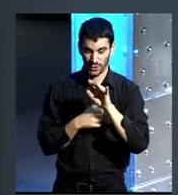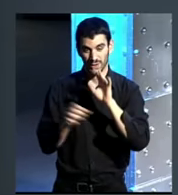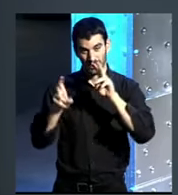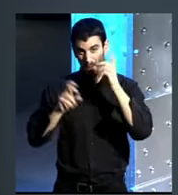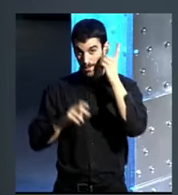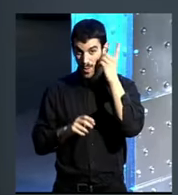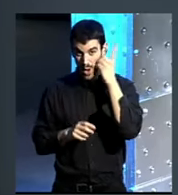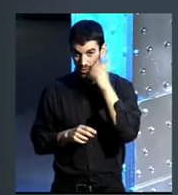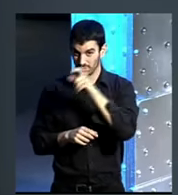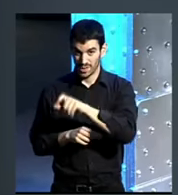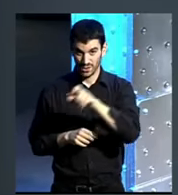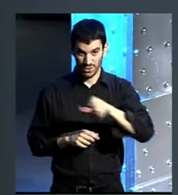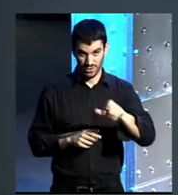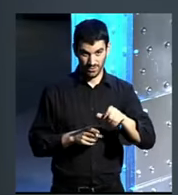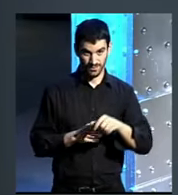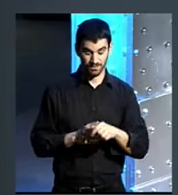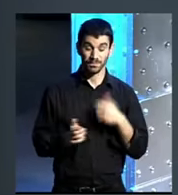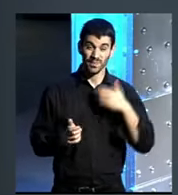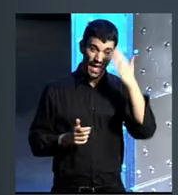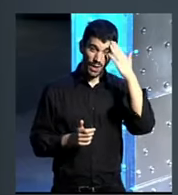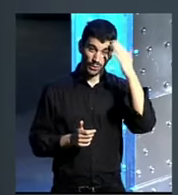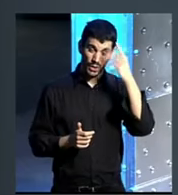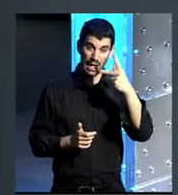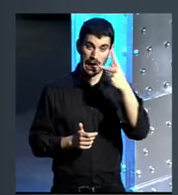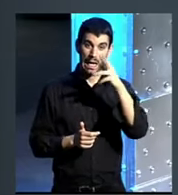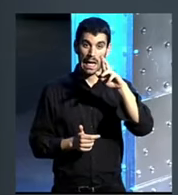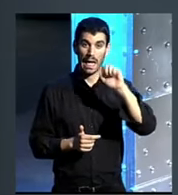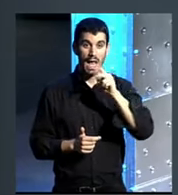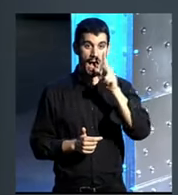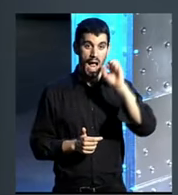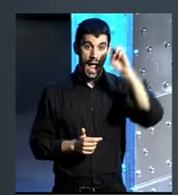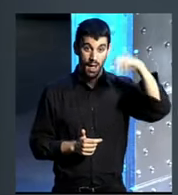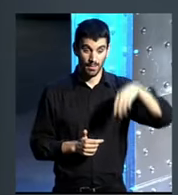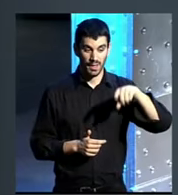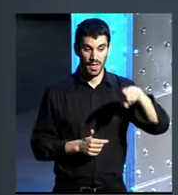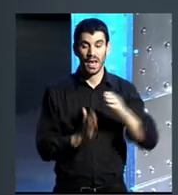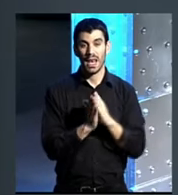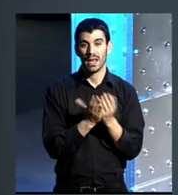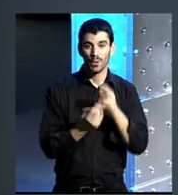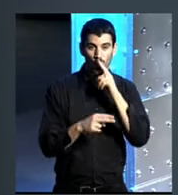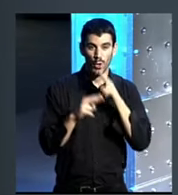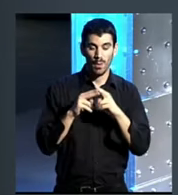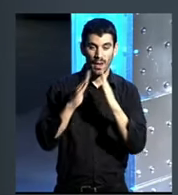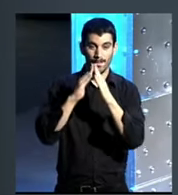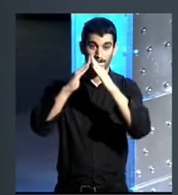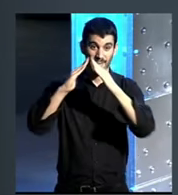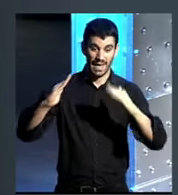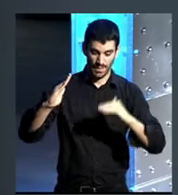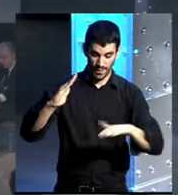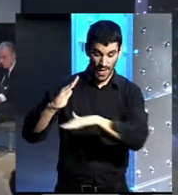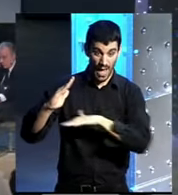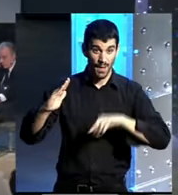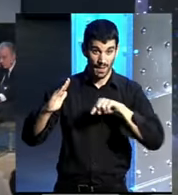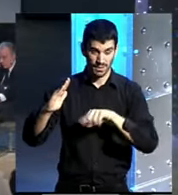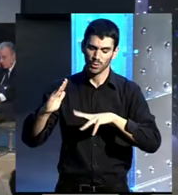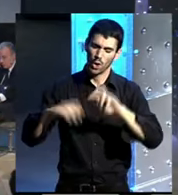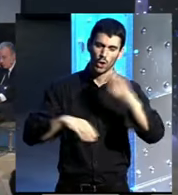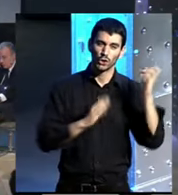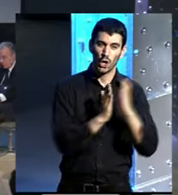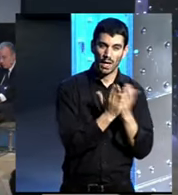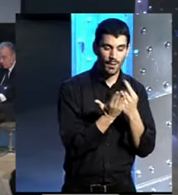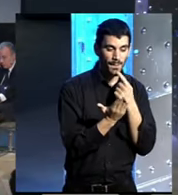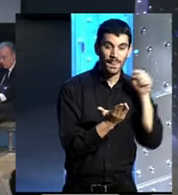escribió el libro de la base de la pirámide, también hizo otro libro en el que comentaba que hay 4 factores que van a